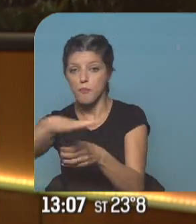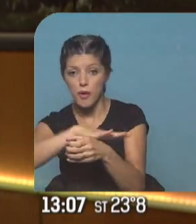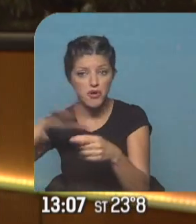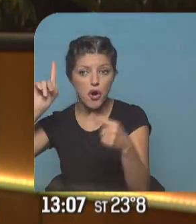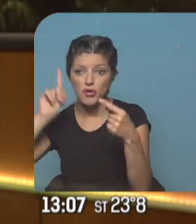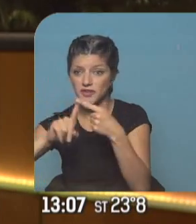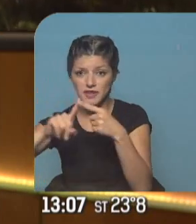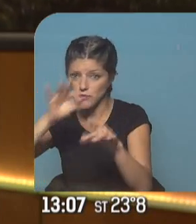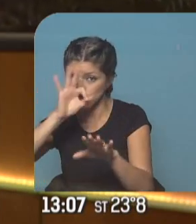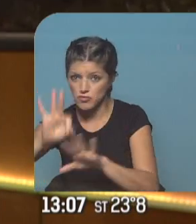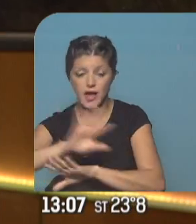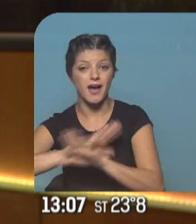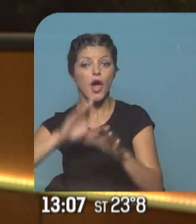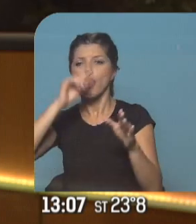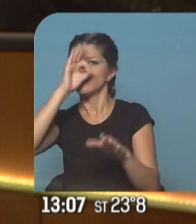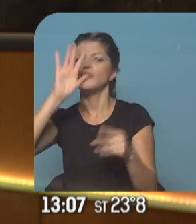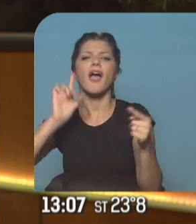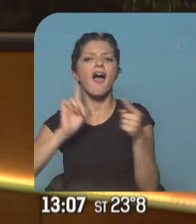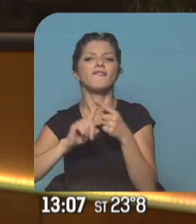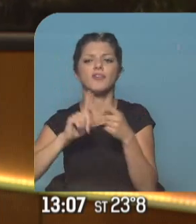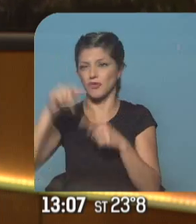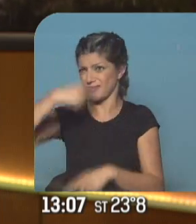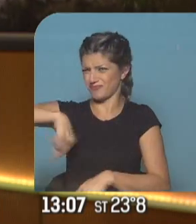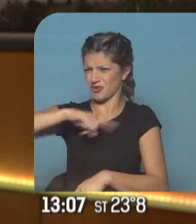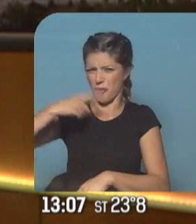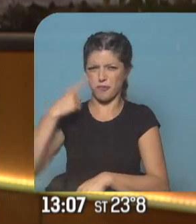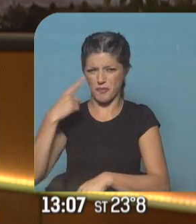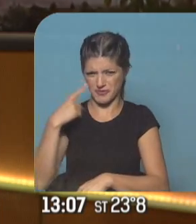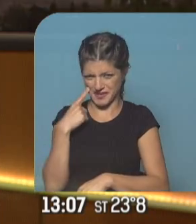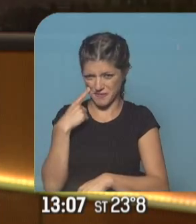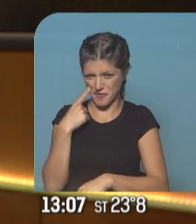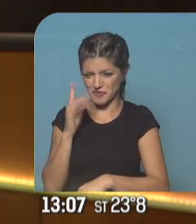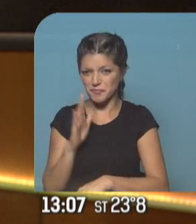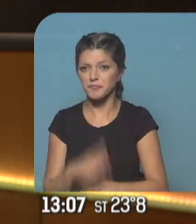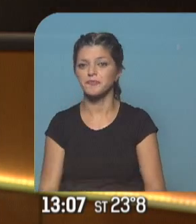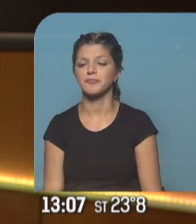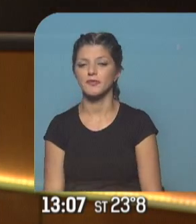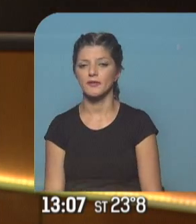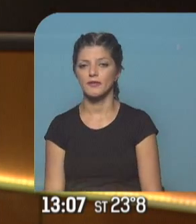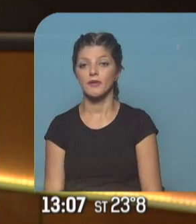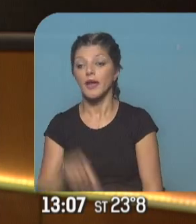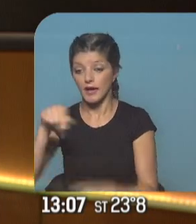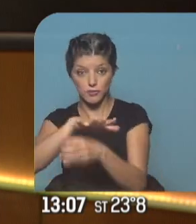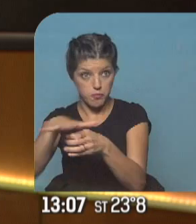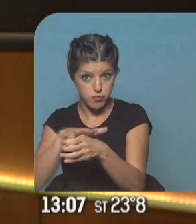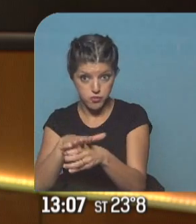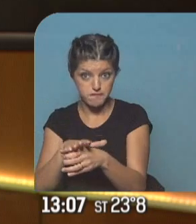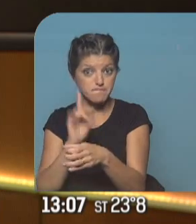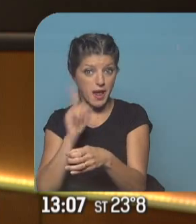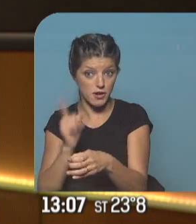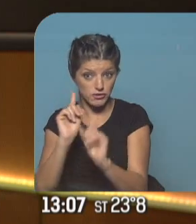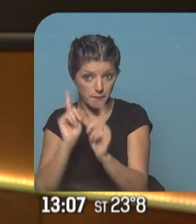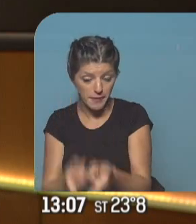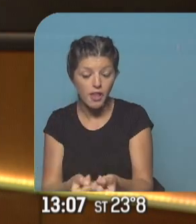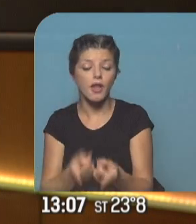tipo de relación con lo que nosotros conocemos como civilización, ¿no? Estos pueblos están amenazados sobre todo por la